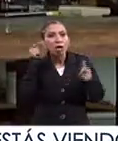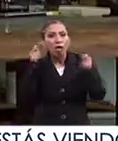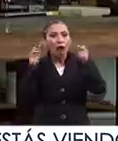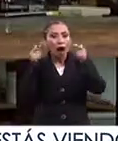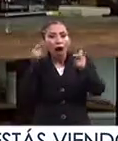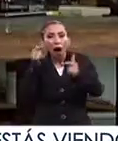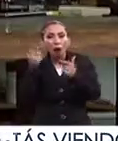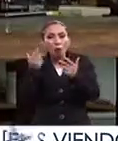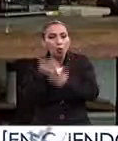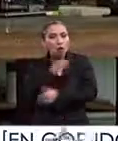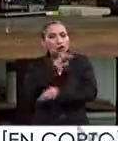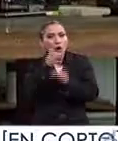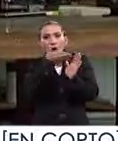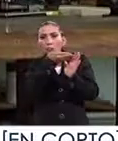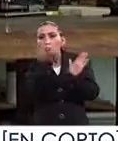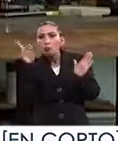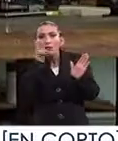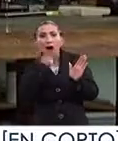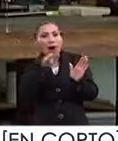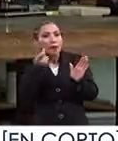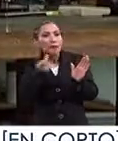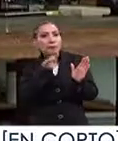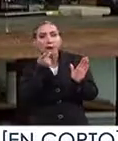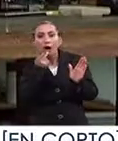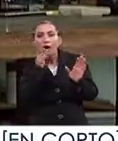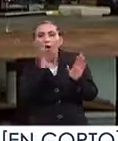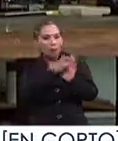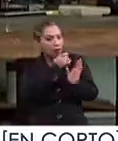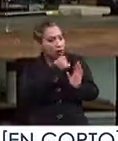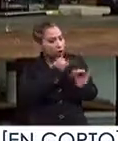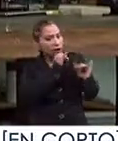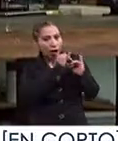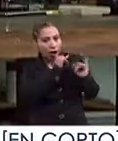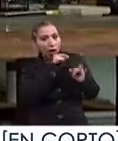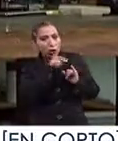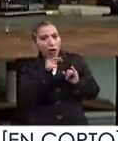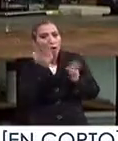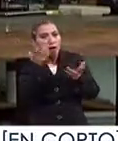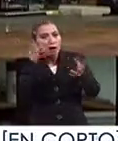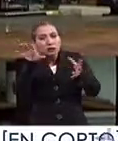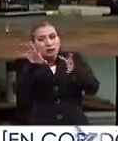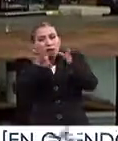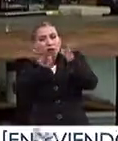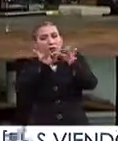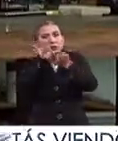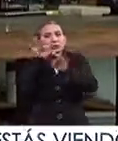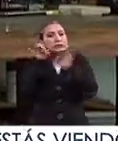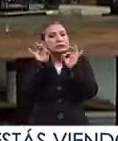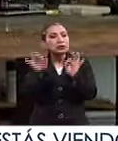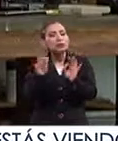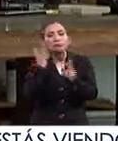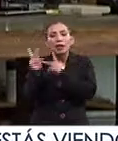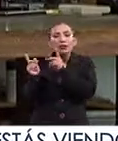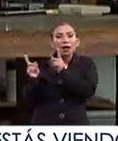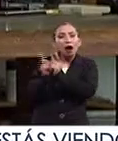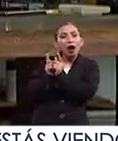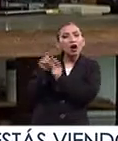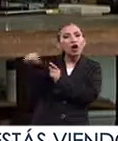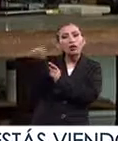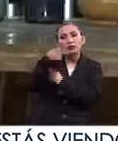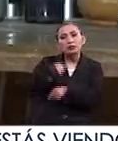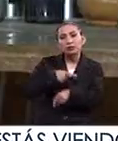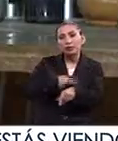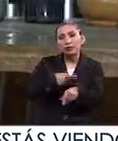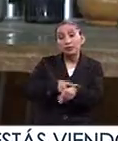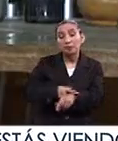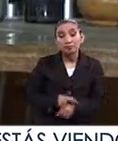descubrir todo lo que esta mujer decía y cómo alcancé a rescatar incluso las conversaciones que tenía con el